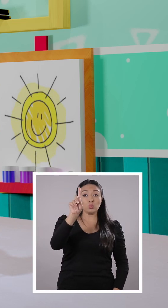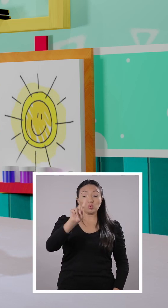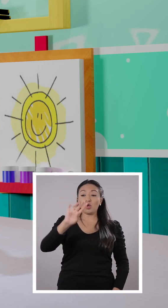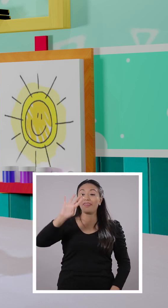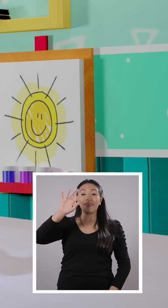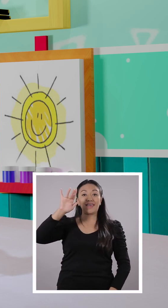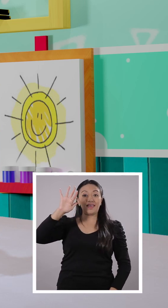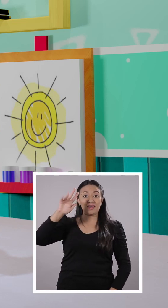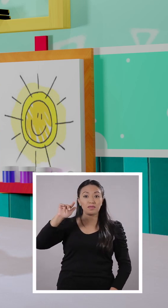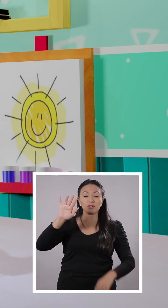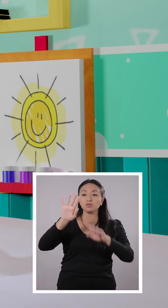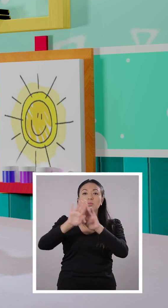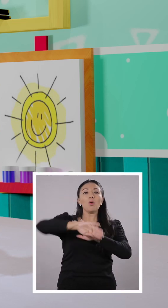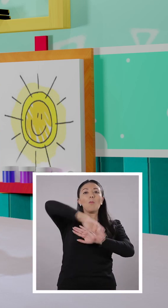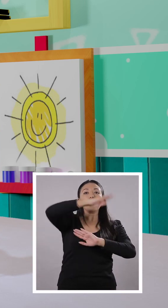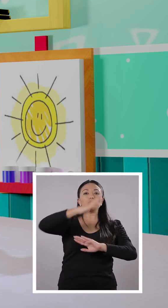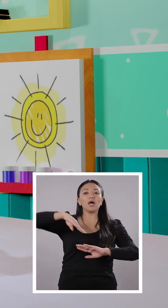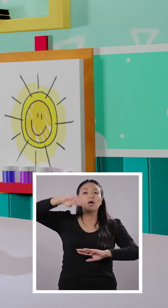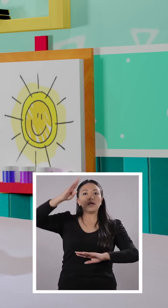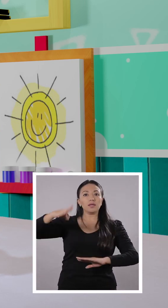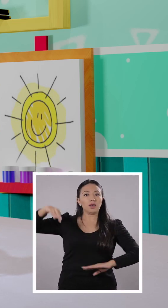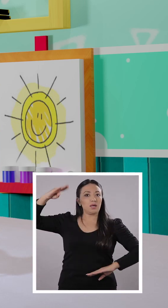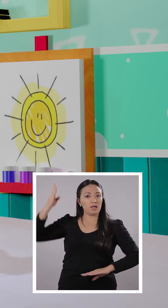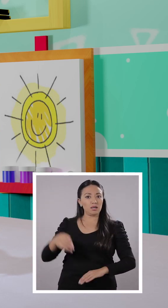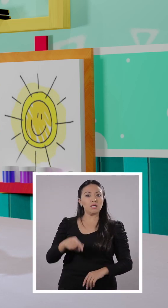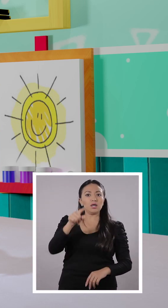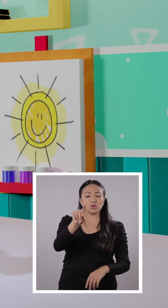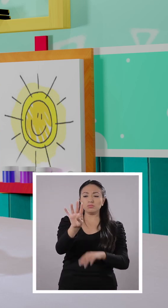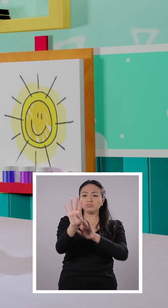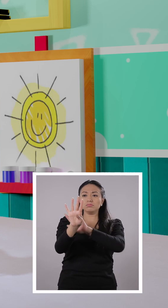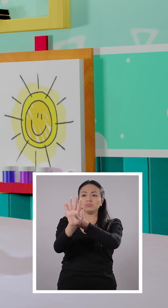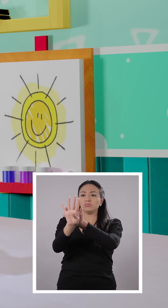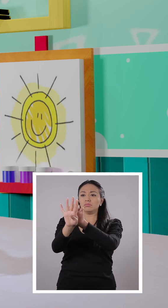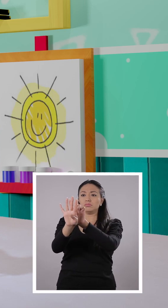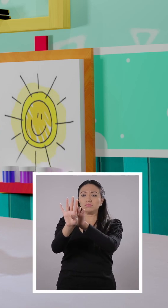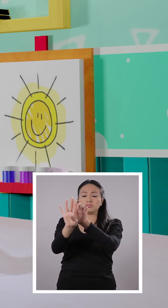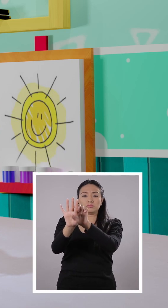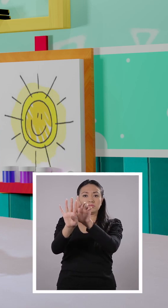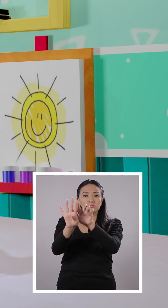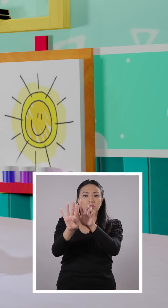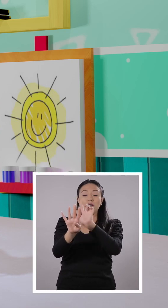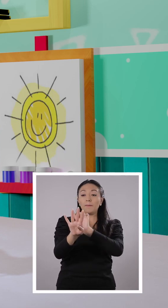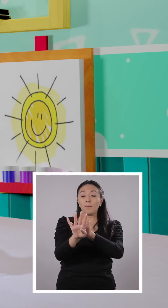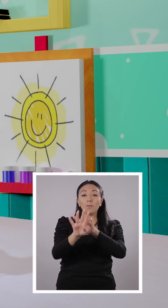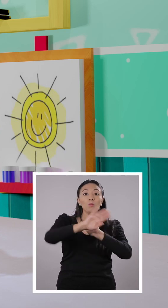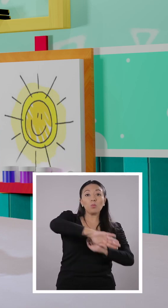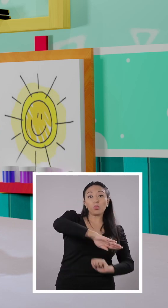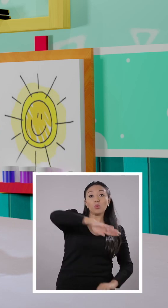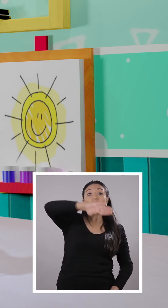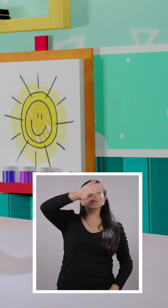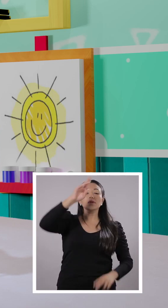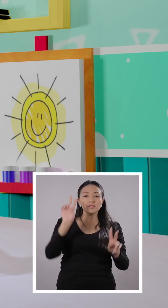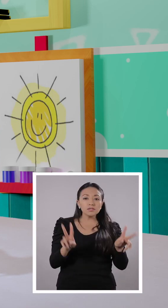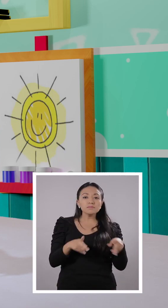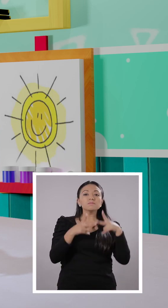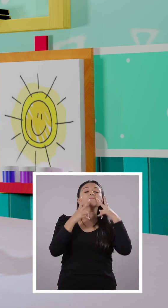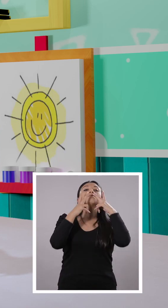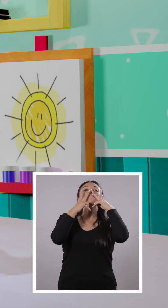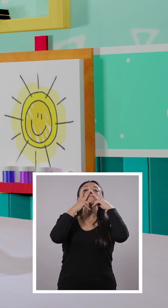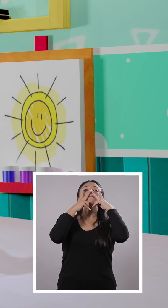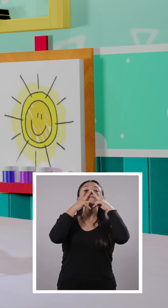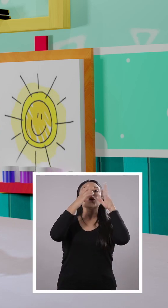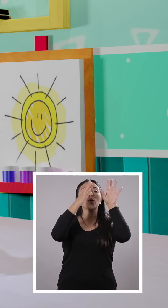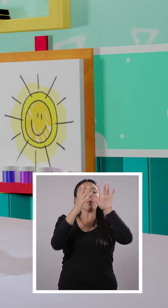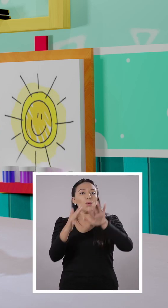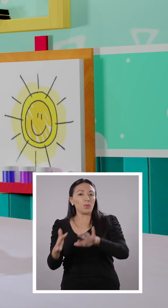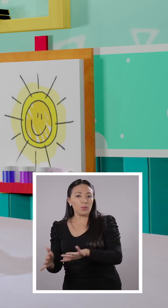cada uno de nuestros dedos va a ser una montaña. Te vas a concentrar en cada uno de estos dedos. Perfecto. Cada vez que subimos la montaña, inhalamos. A ver.